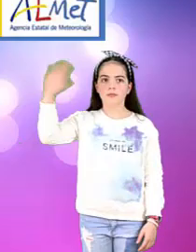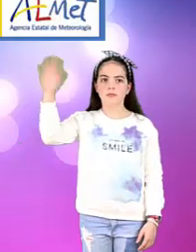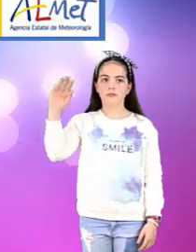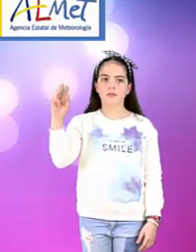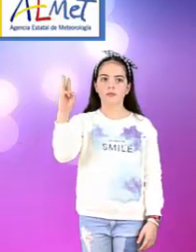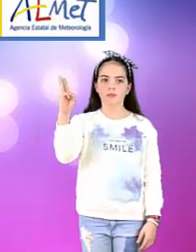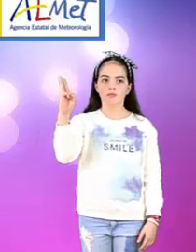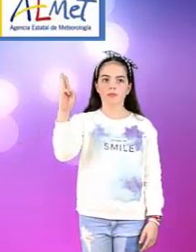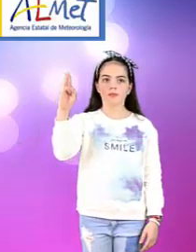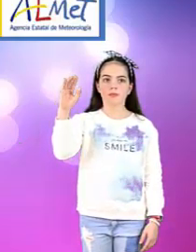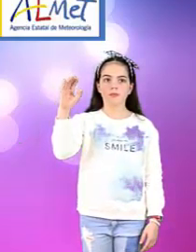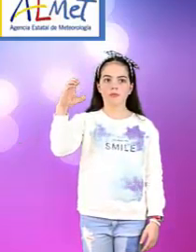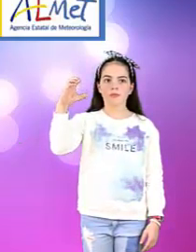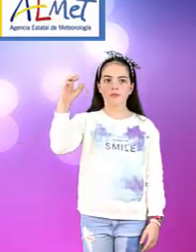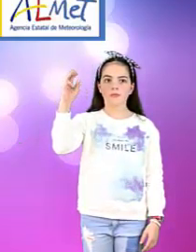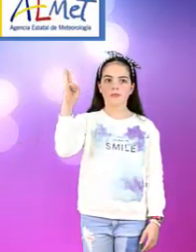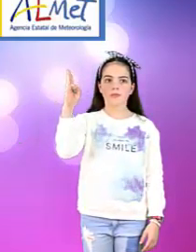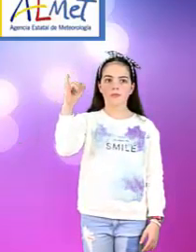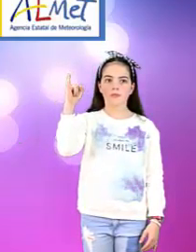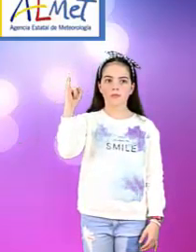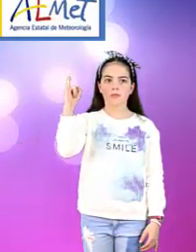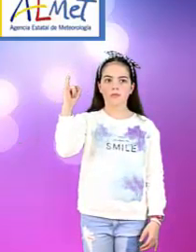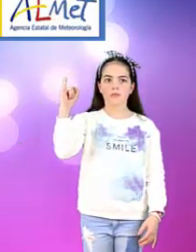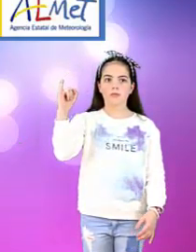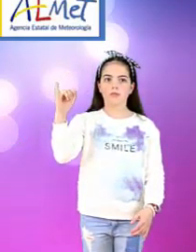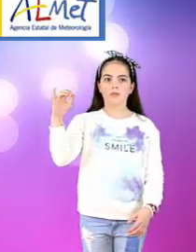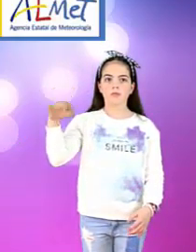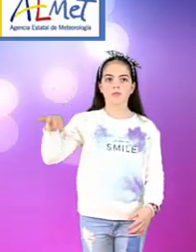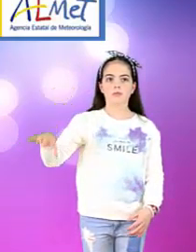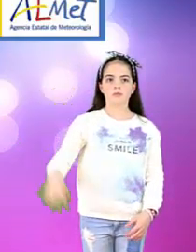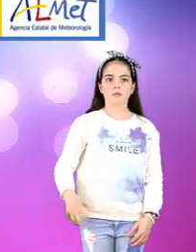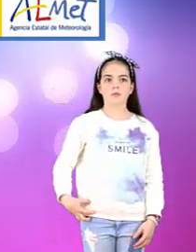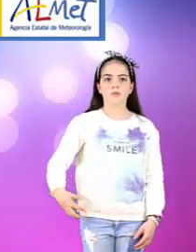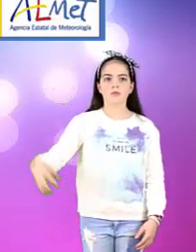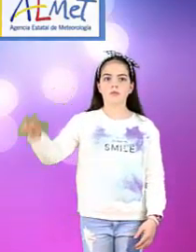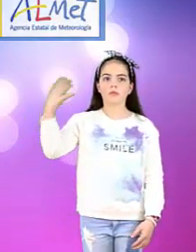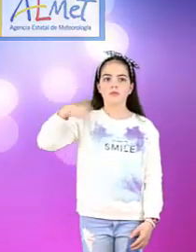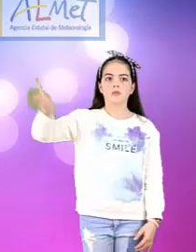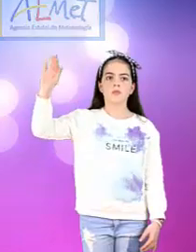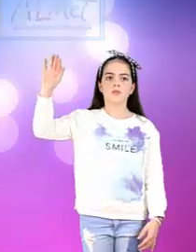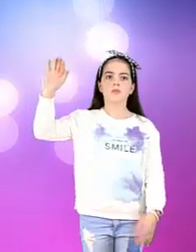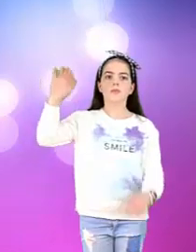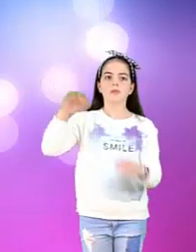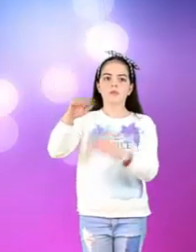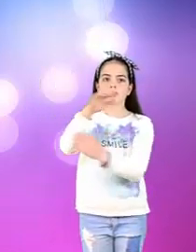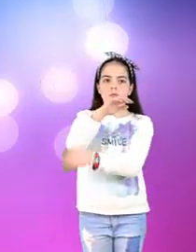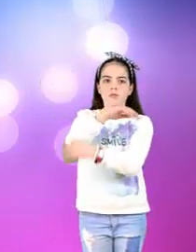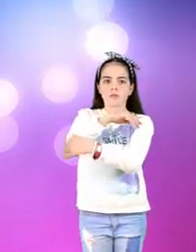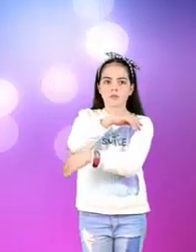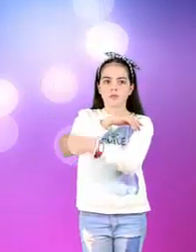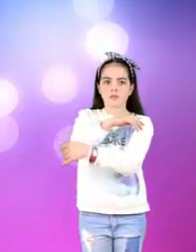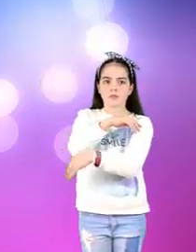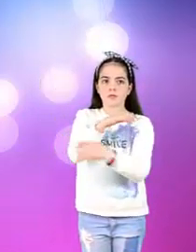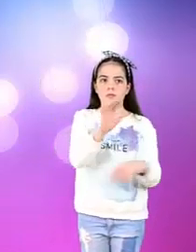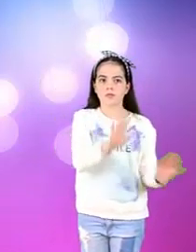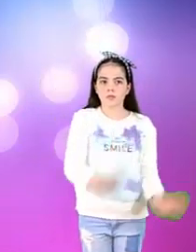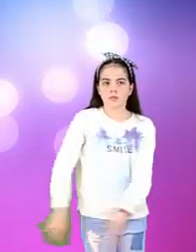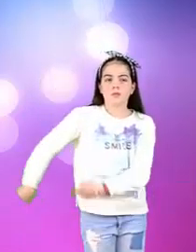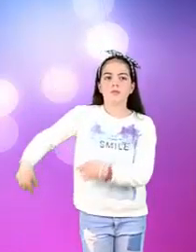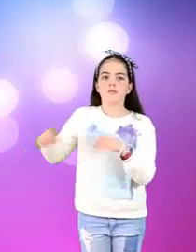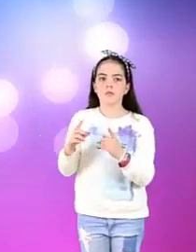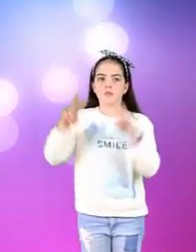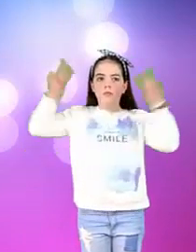Saúdos dende o CPI de Ares, perdón, e rematamos cun refrán de Mario. Ata o 40 de